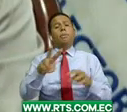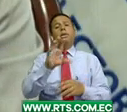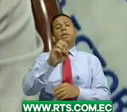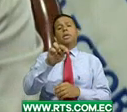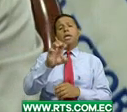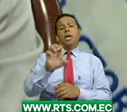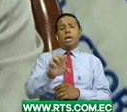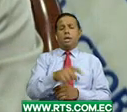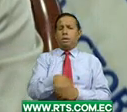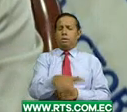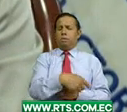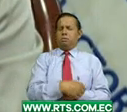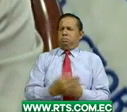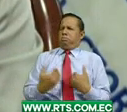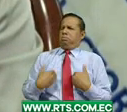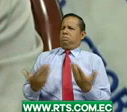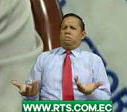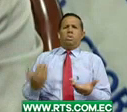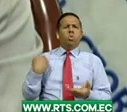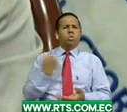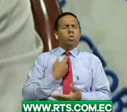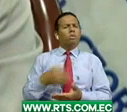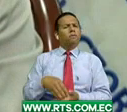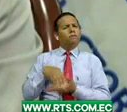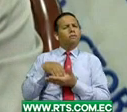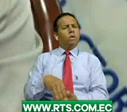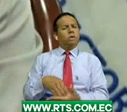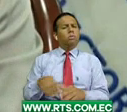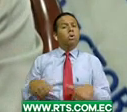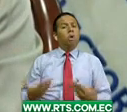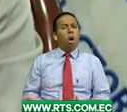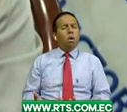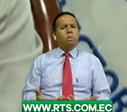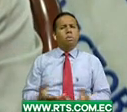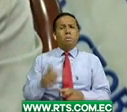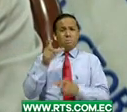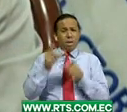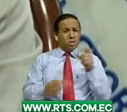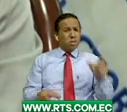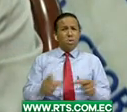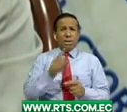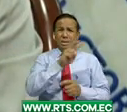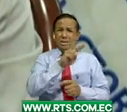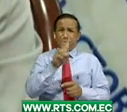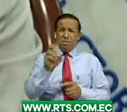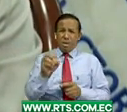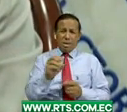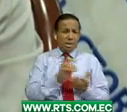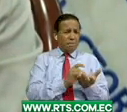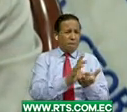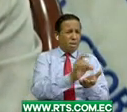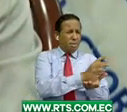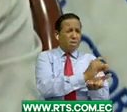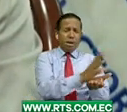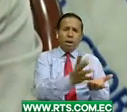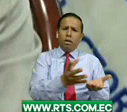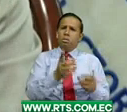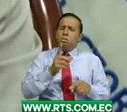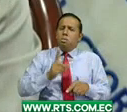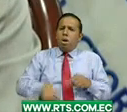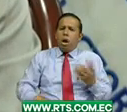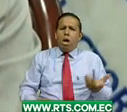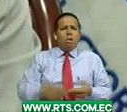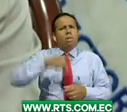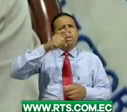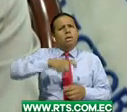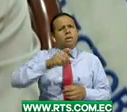nos mantenemos en la posición firme de que desvincular a más personal que necesitamos para